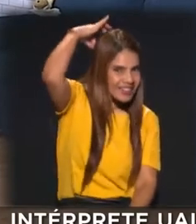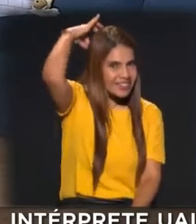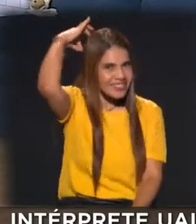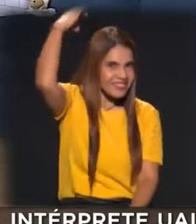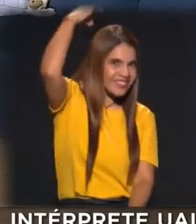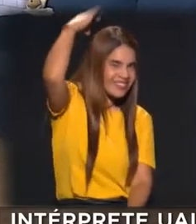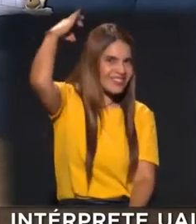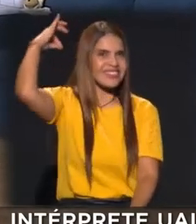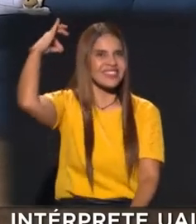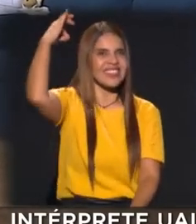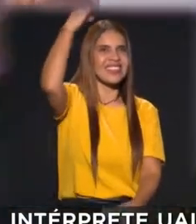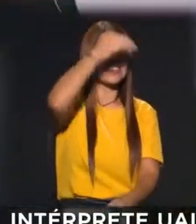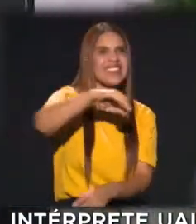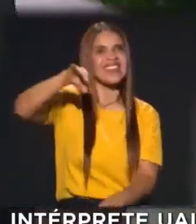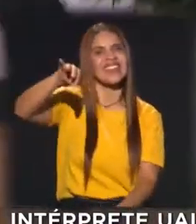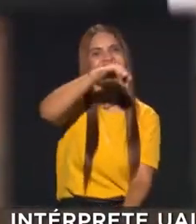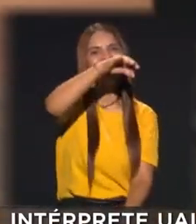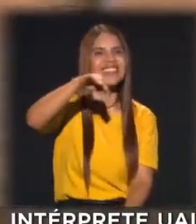voy. Bailando.